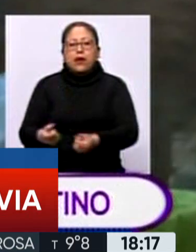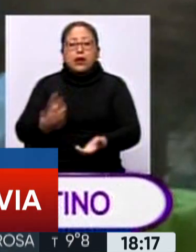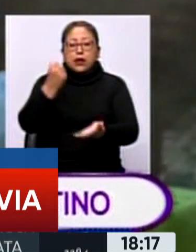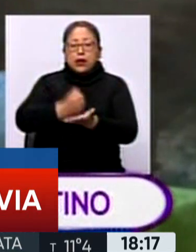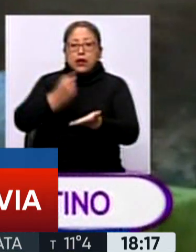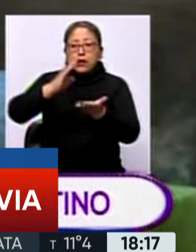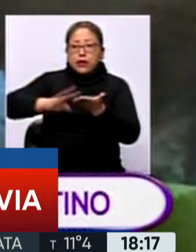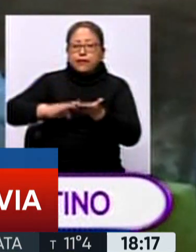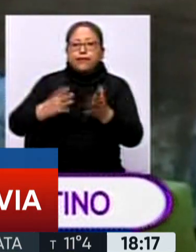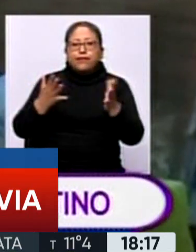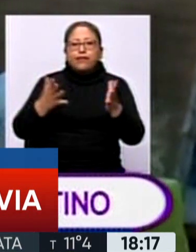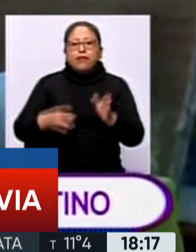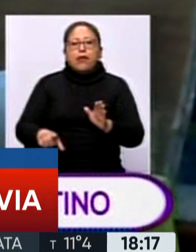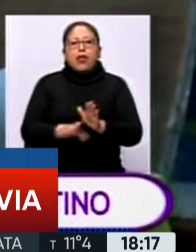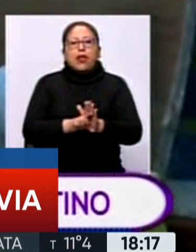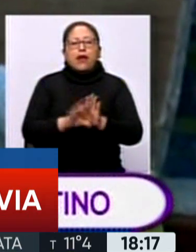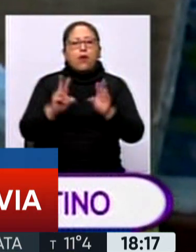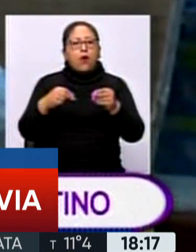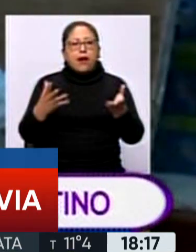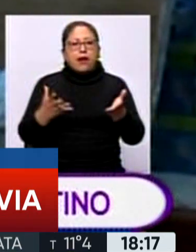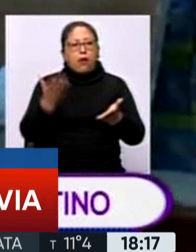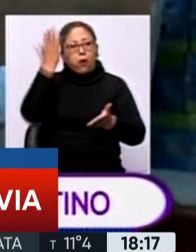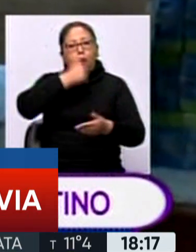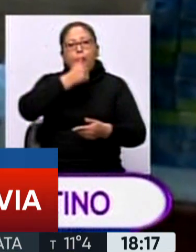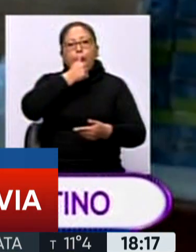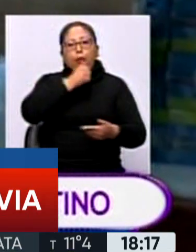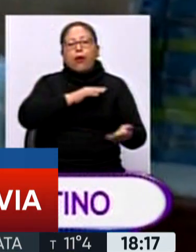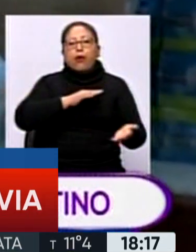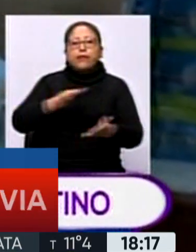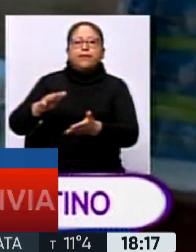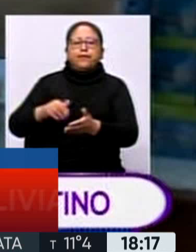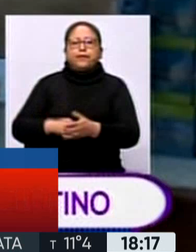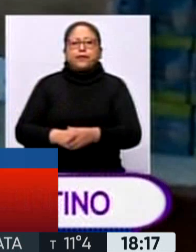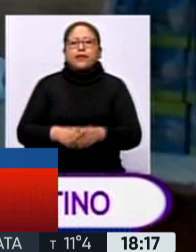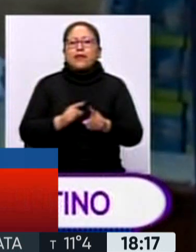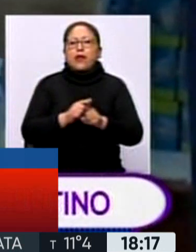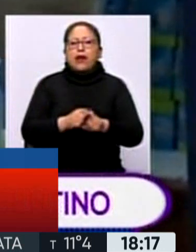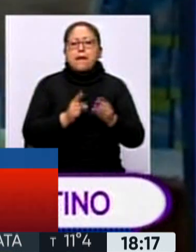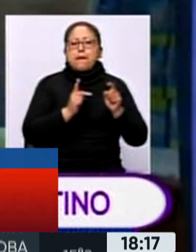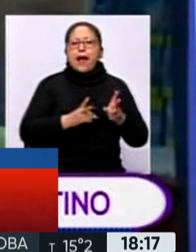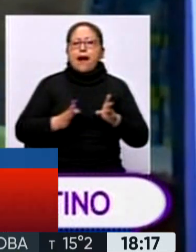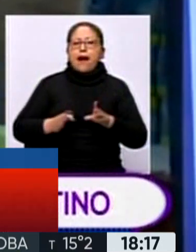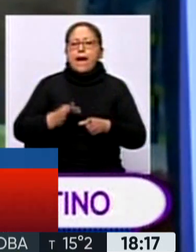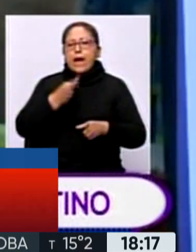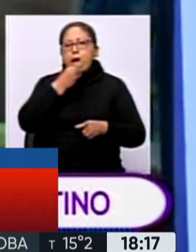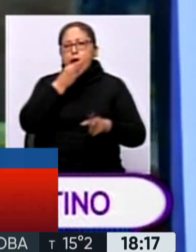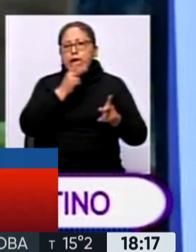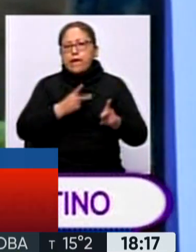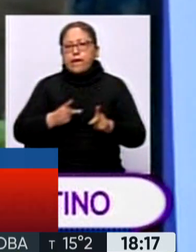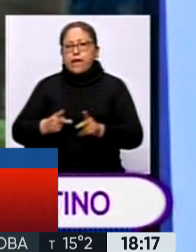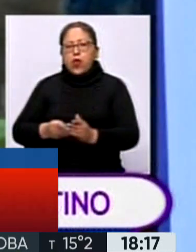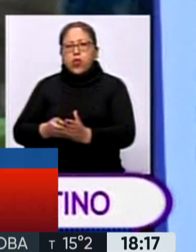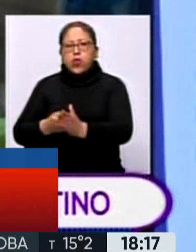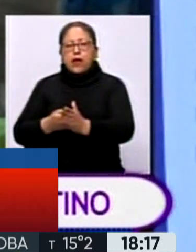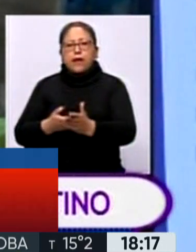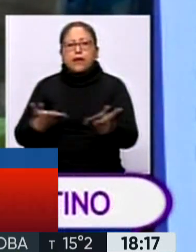el golpe de Estado contra el gobierno de Evo Morales en noviembre de 2019. En ese expediente ya se encuentran imputados,